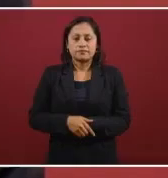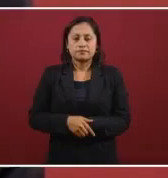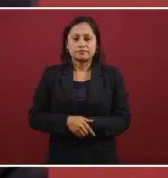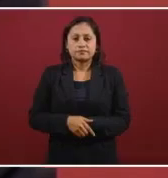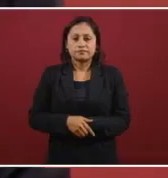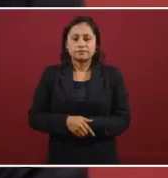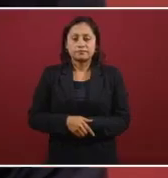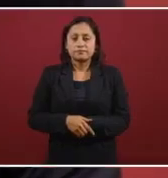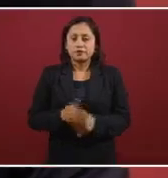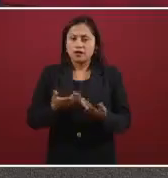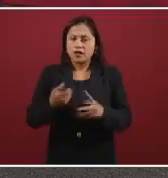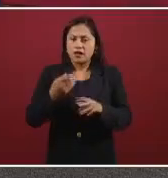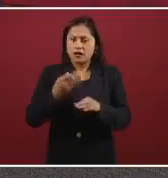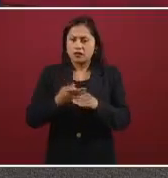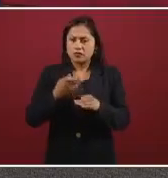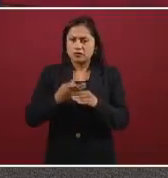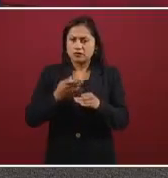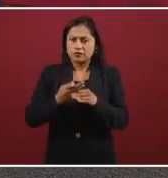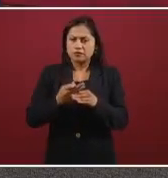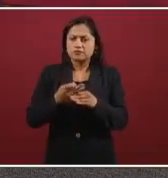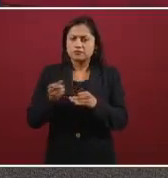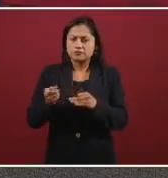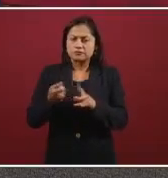No tiene que ver